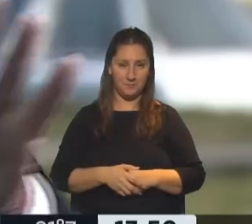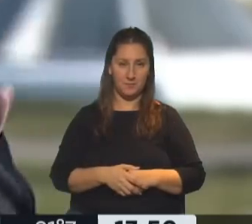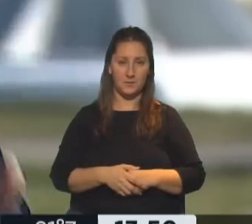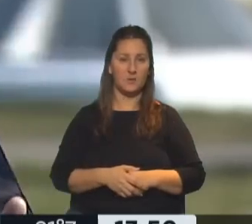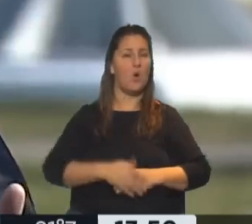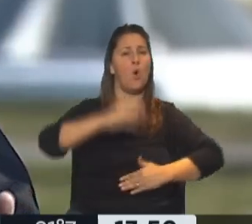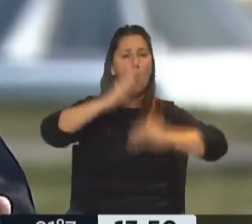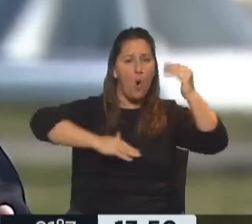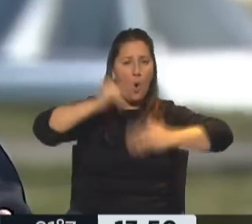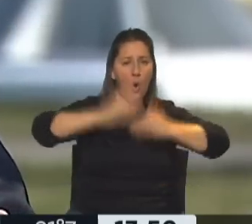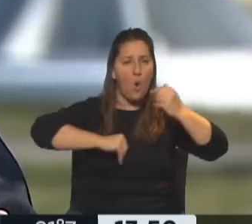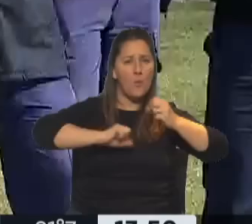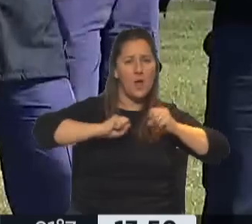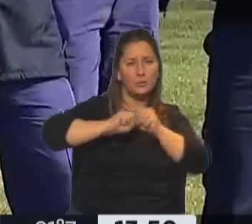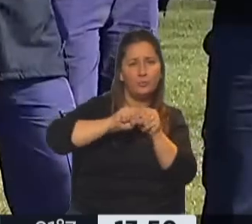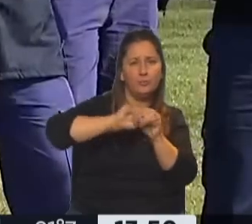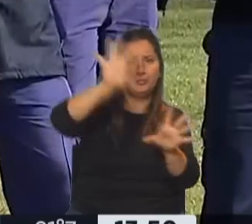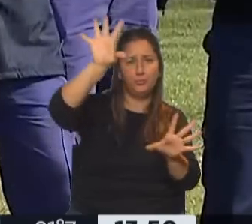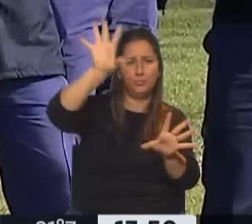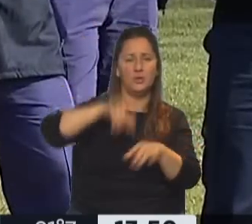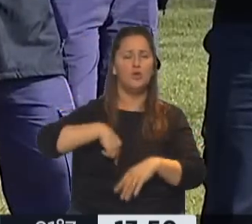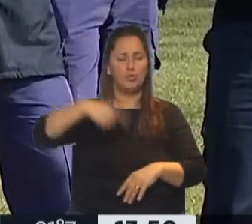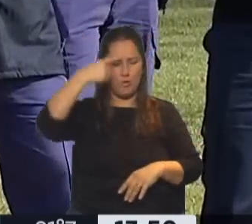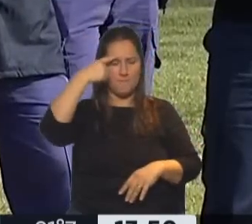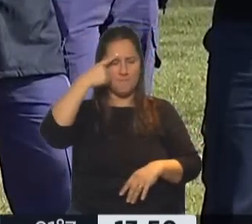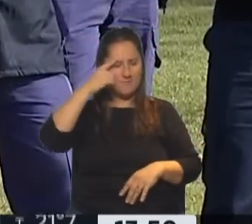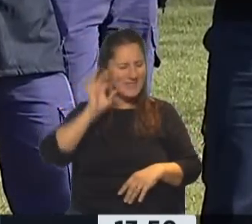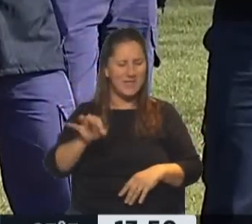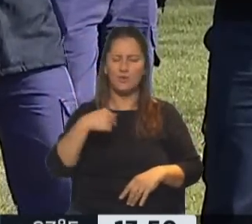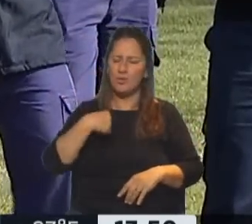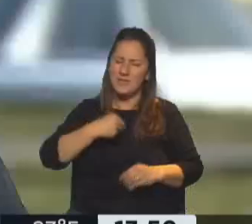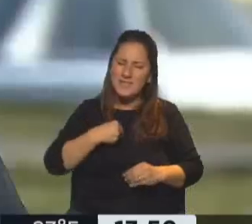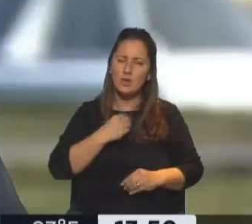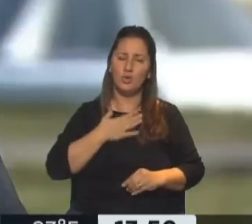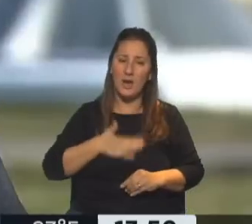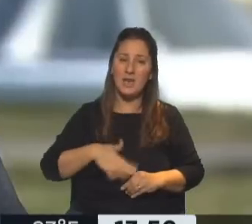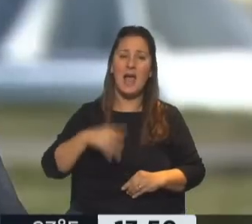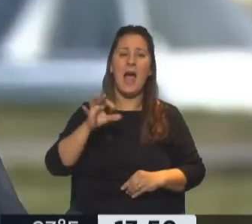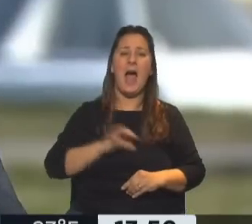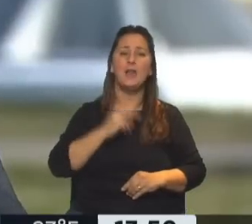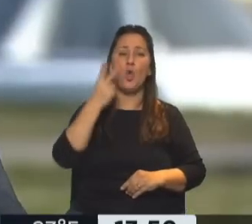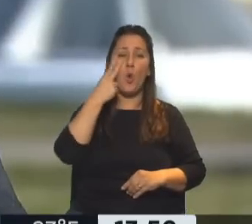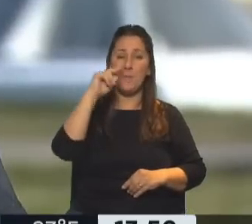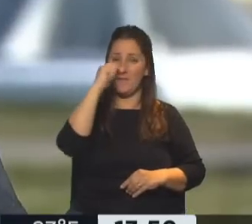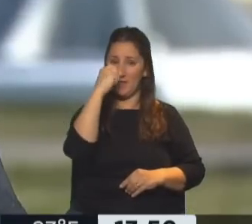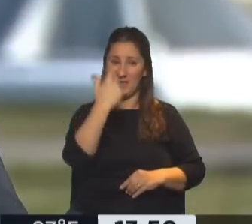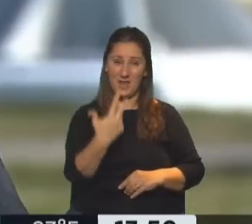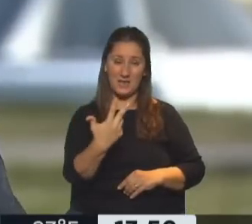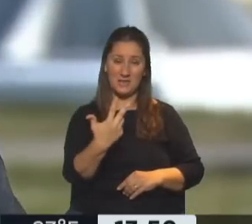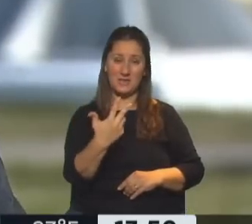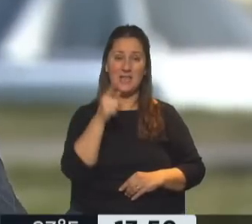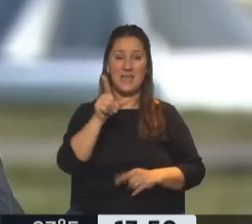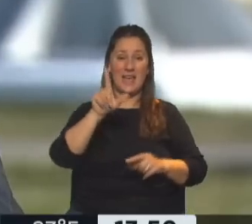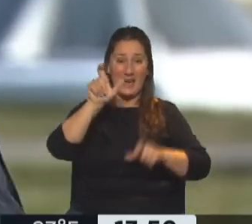desplegado obras en todos lados. Yo tengo la tranquilidad de que en el año 2023